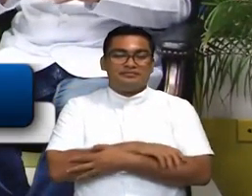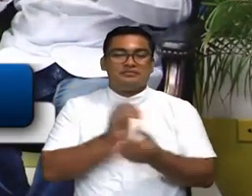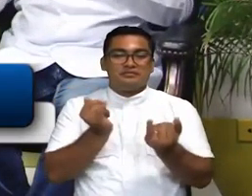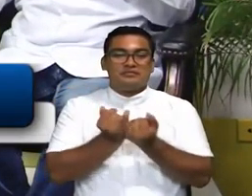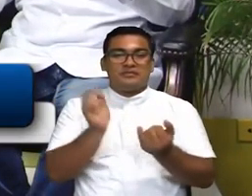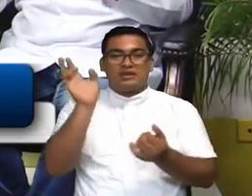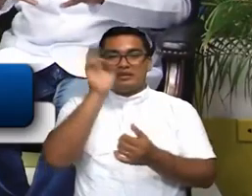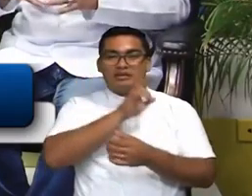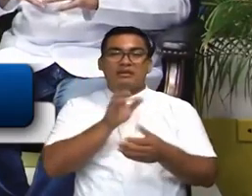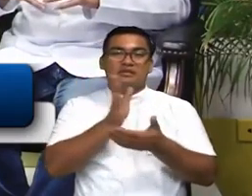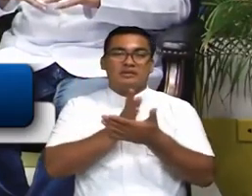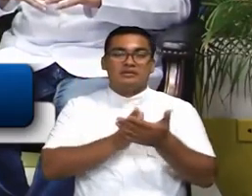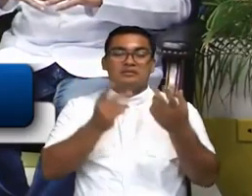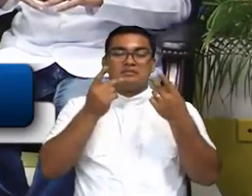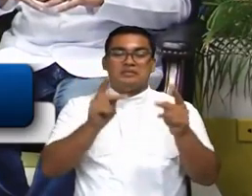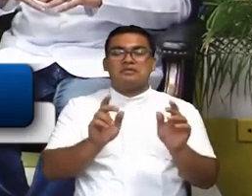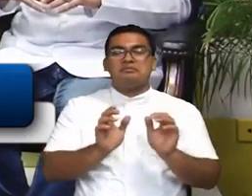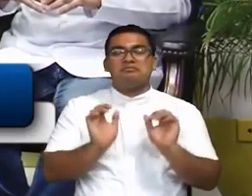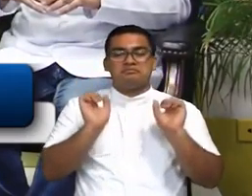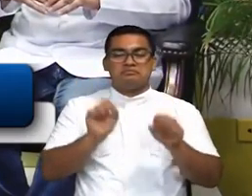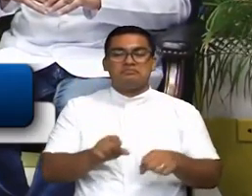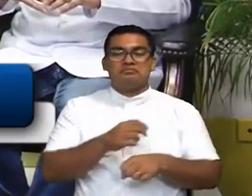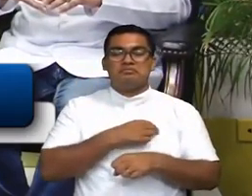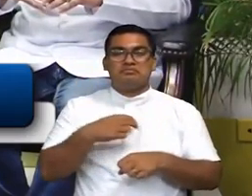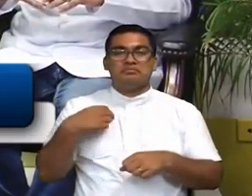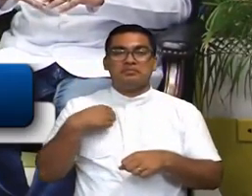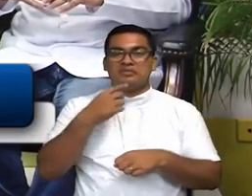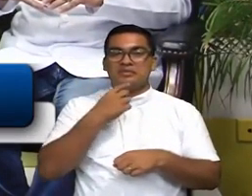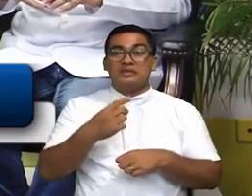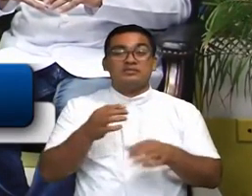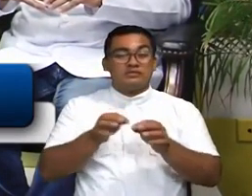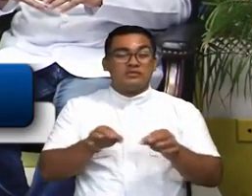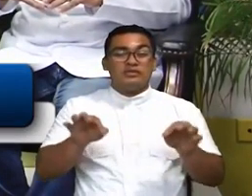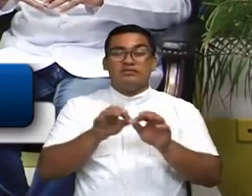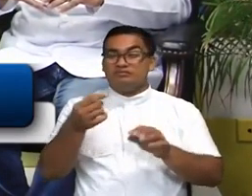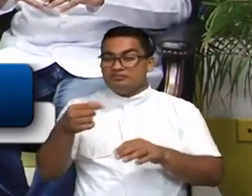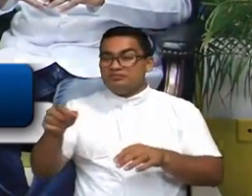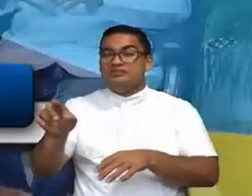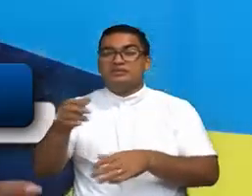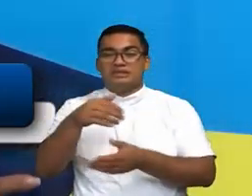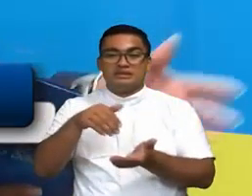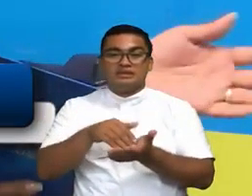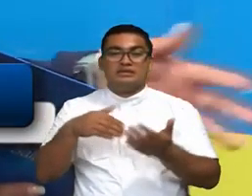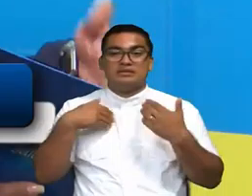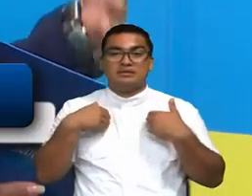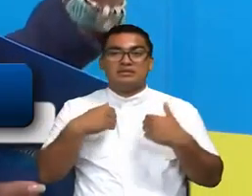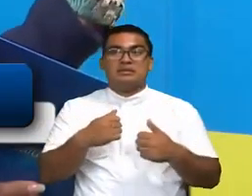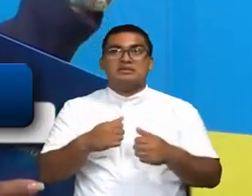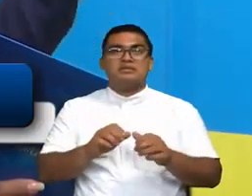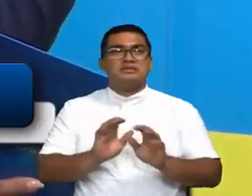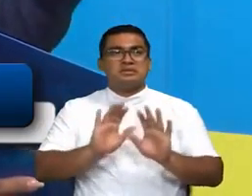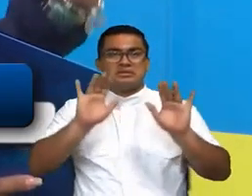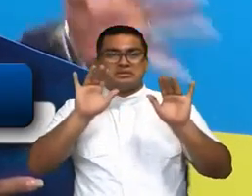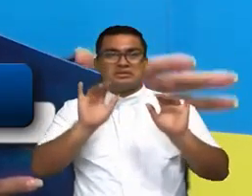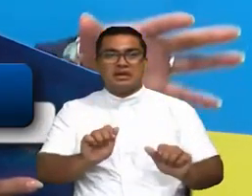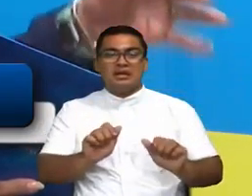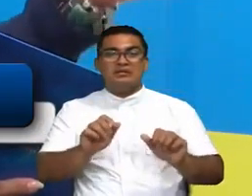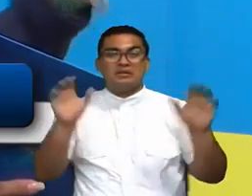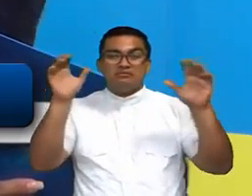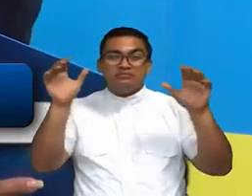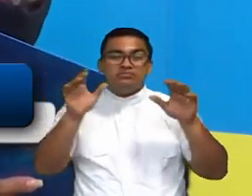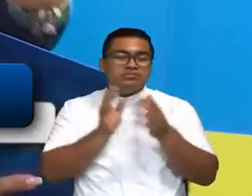pero puede suceder. ¿Cuándo es recomendable acudir al centro? Es decir, yo salí, me cayó una